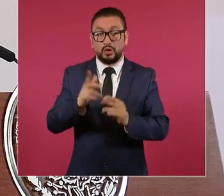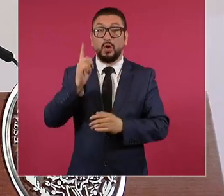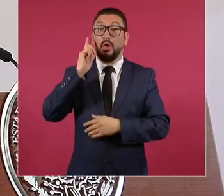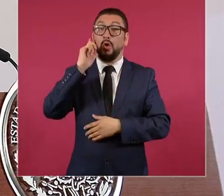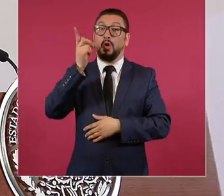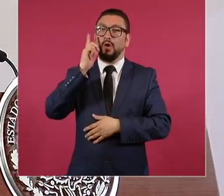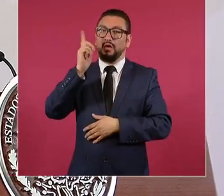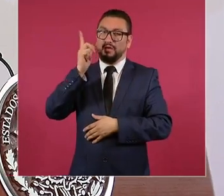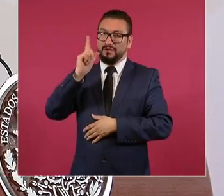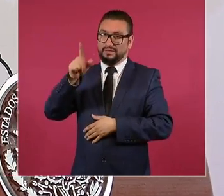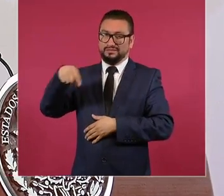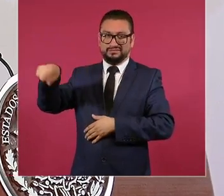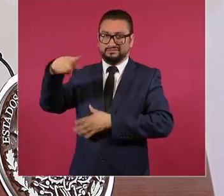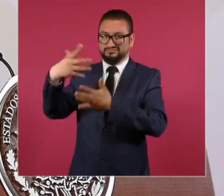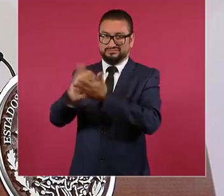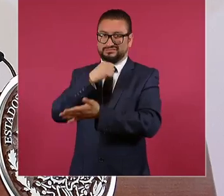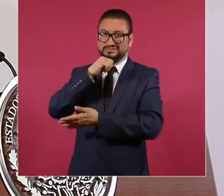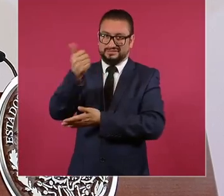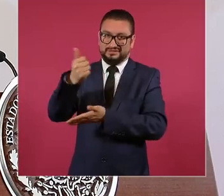tocó madera,